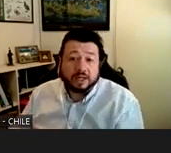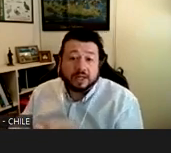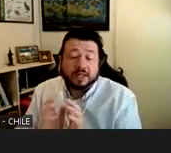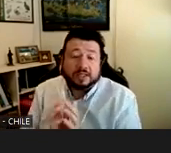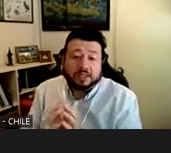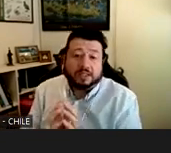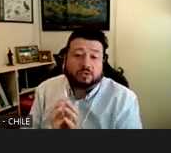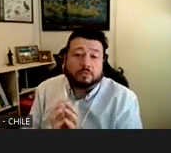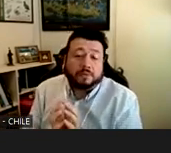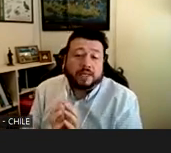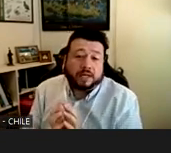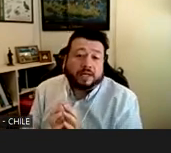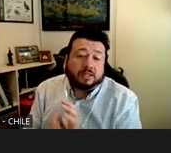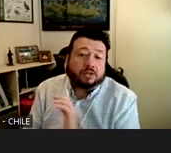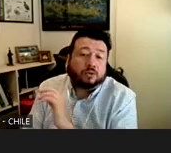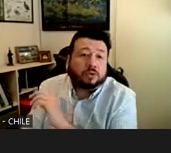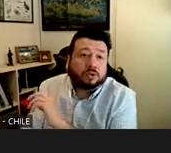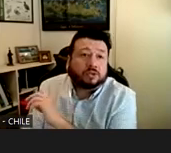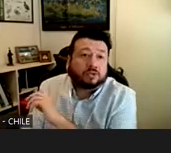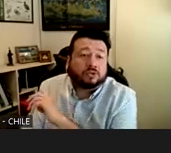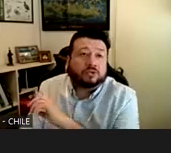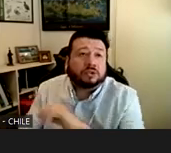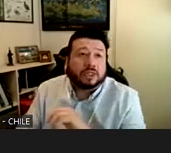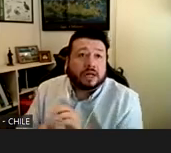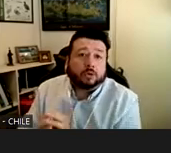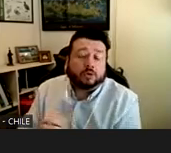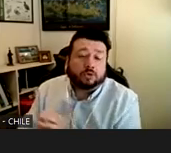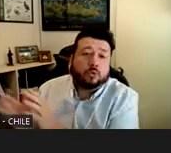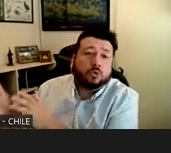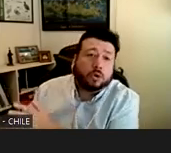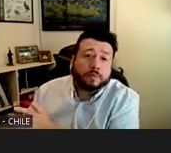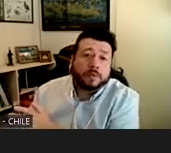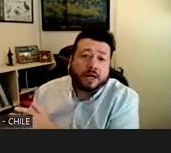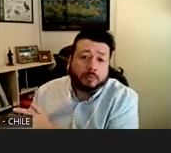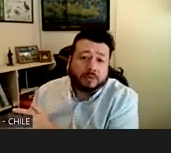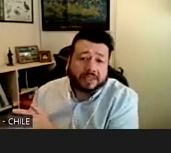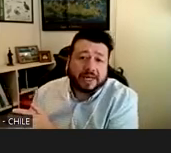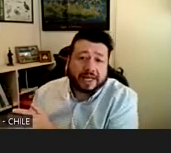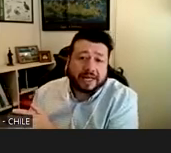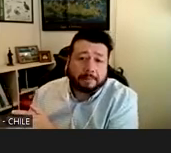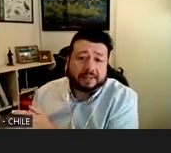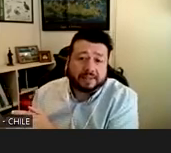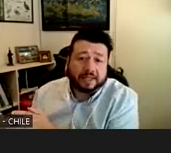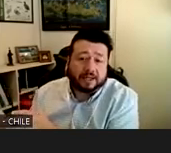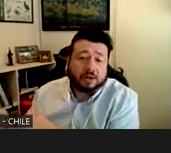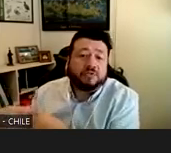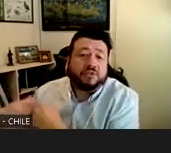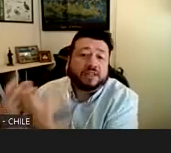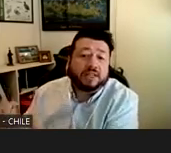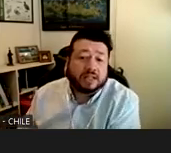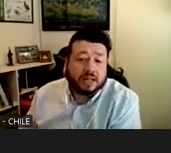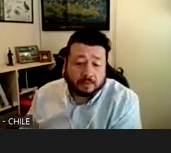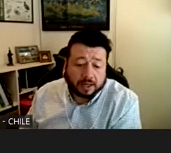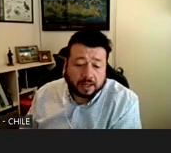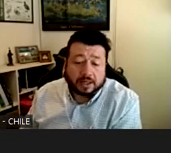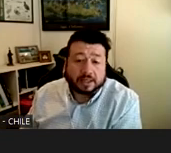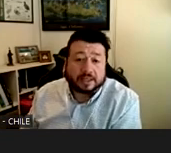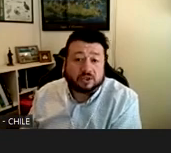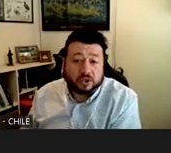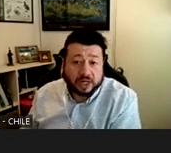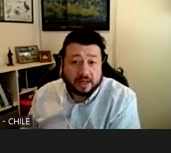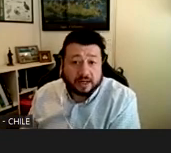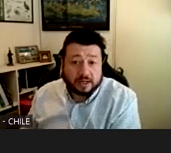turística y en eso implica dentro de lo que nosotros consideramos uno aumentar la capacidad o la oferta de agua